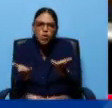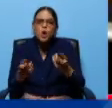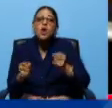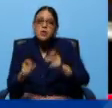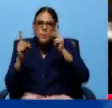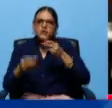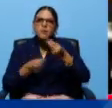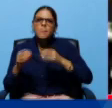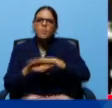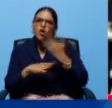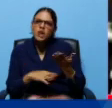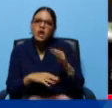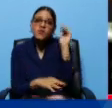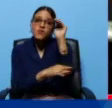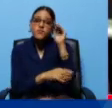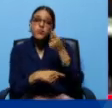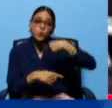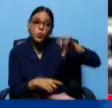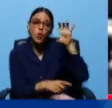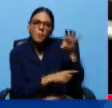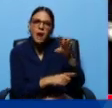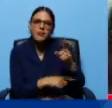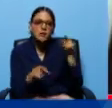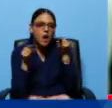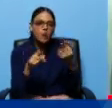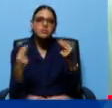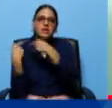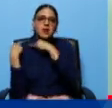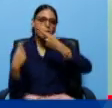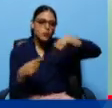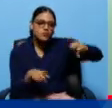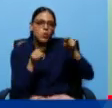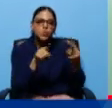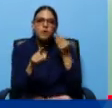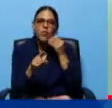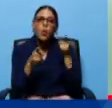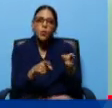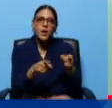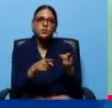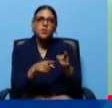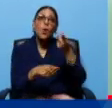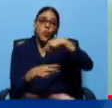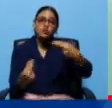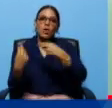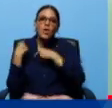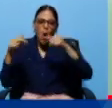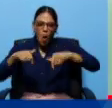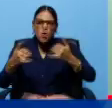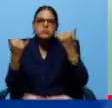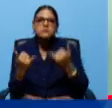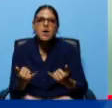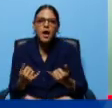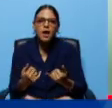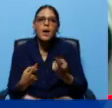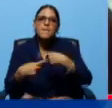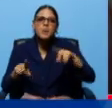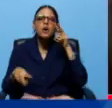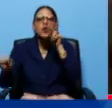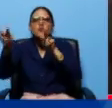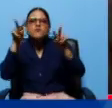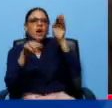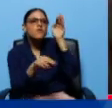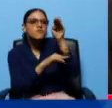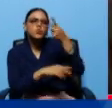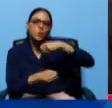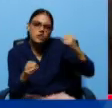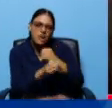porque el futuro de la patria están ustedes. El futuro son ustedes, pues, hoy mismo. Pero proyectado hacia allá,